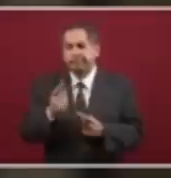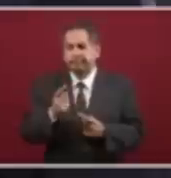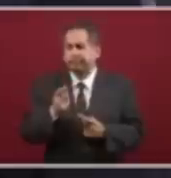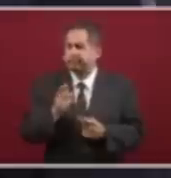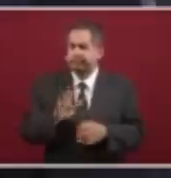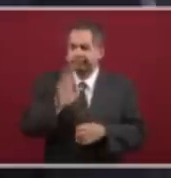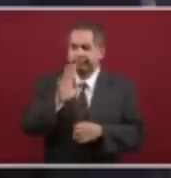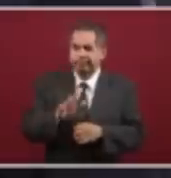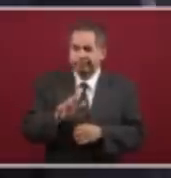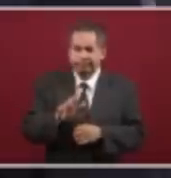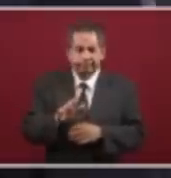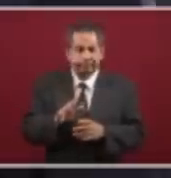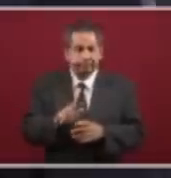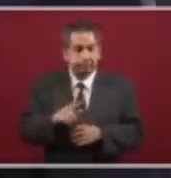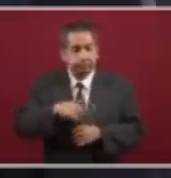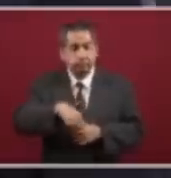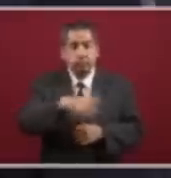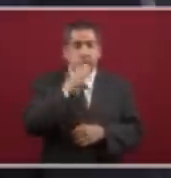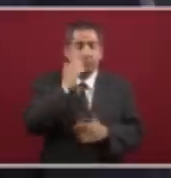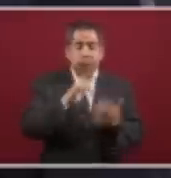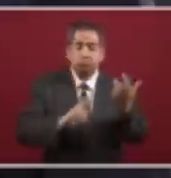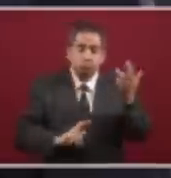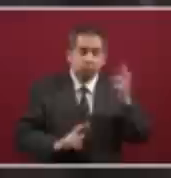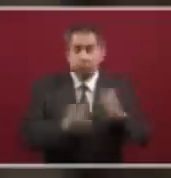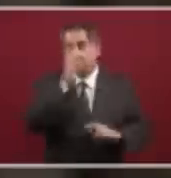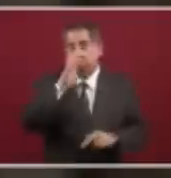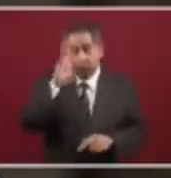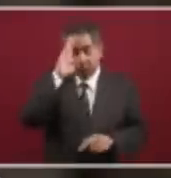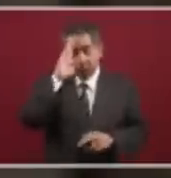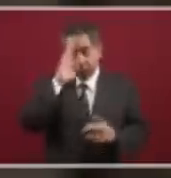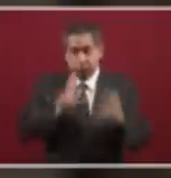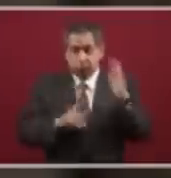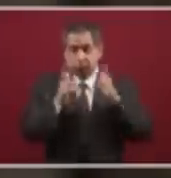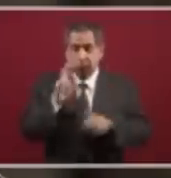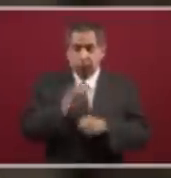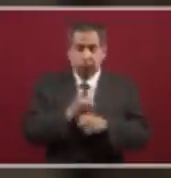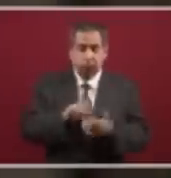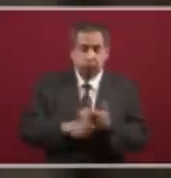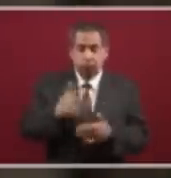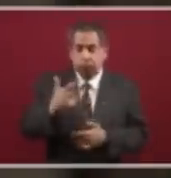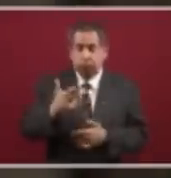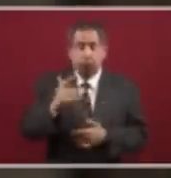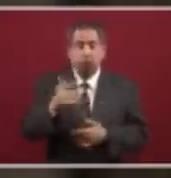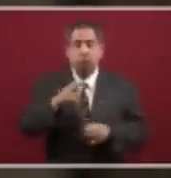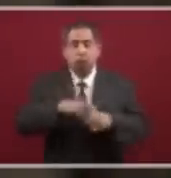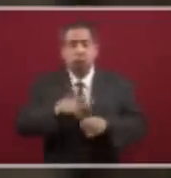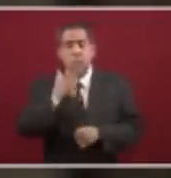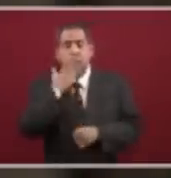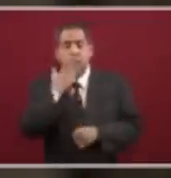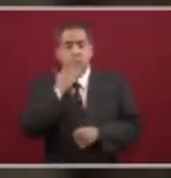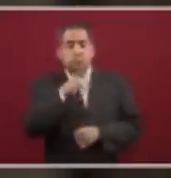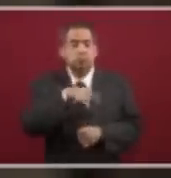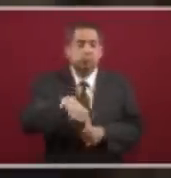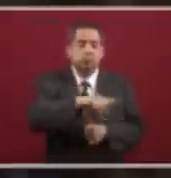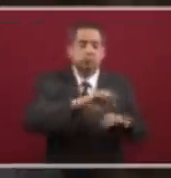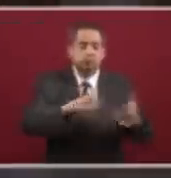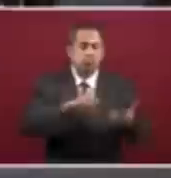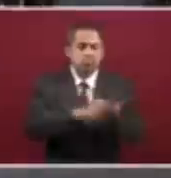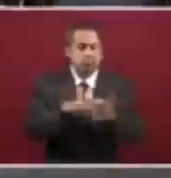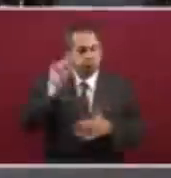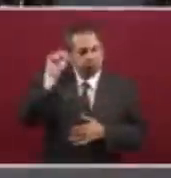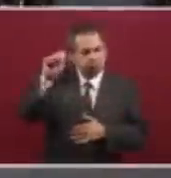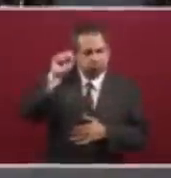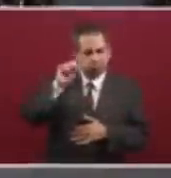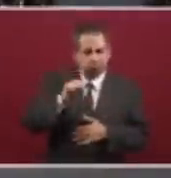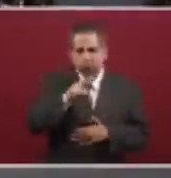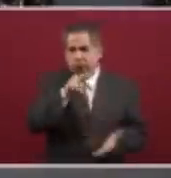especie de emplazamiento a huelga general y huelga masiva para el 8 de julio en sonora de parte de sindicatos de